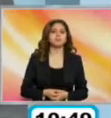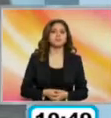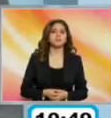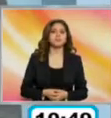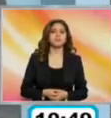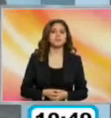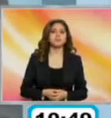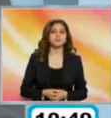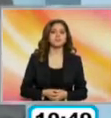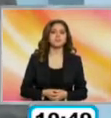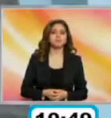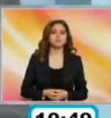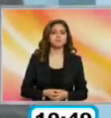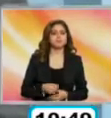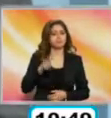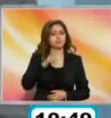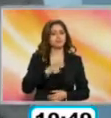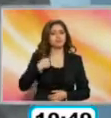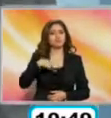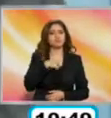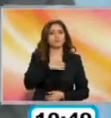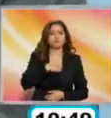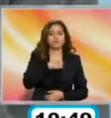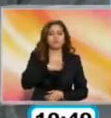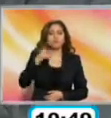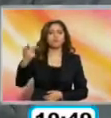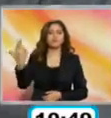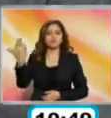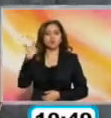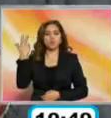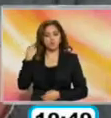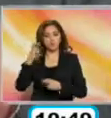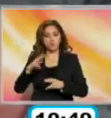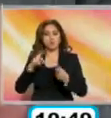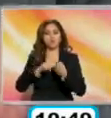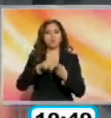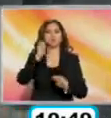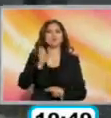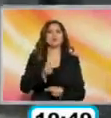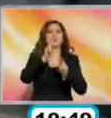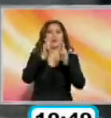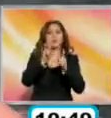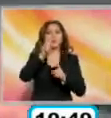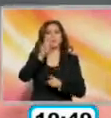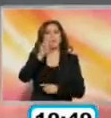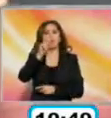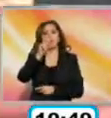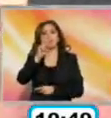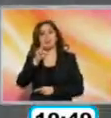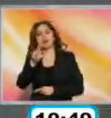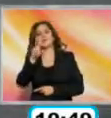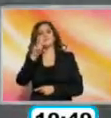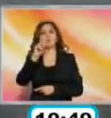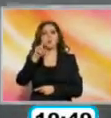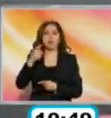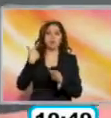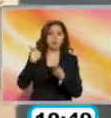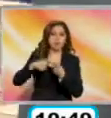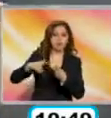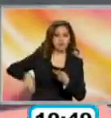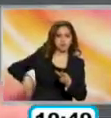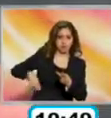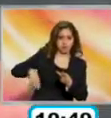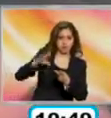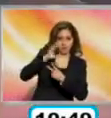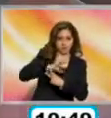verdad un placer escucharte con grandes temas como Volver, Volver, por ejemplo, el que nos acabas de interpretar hace un